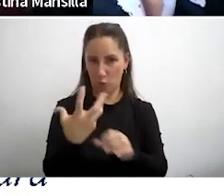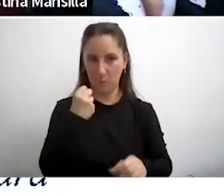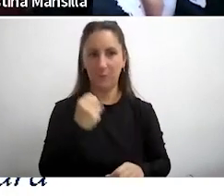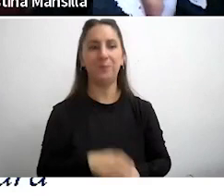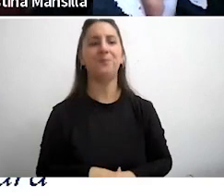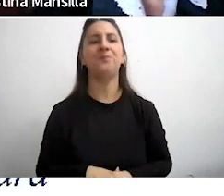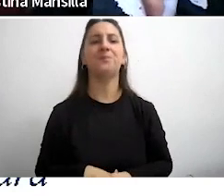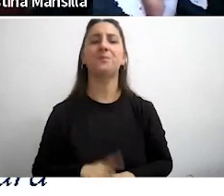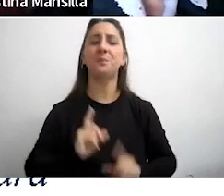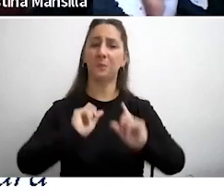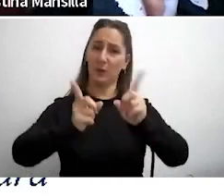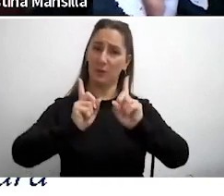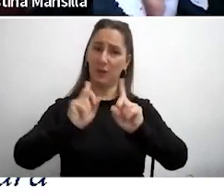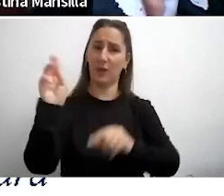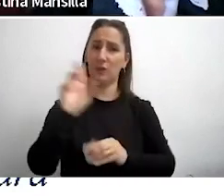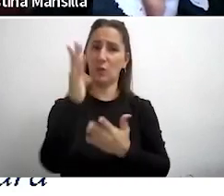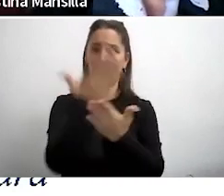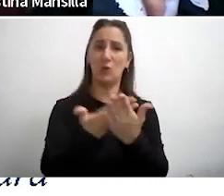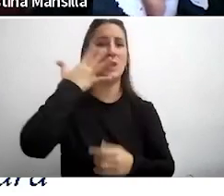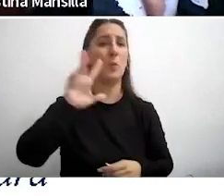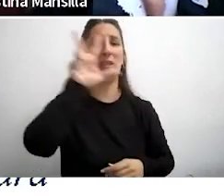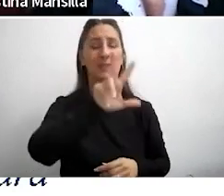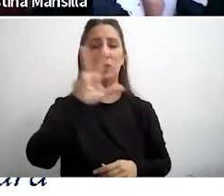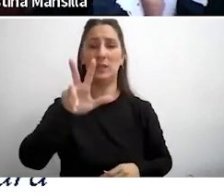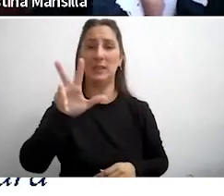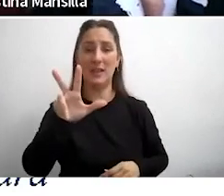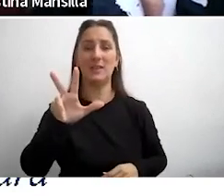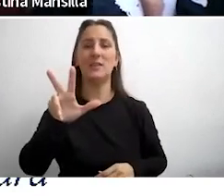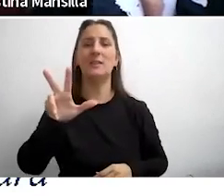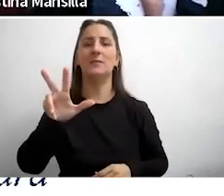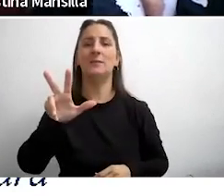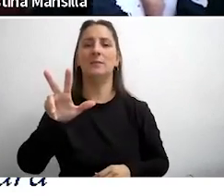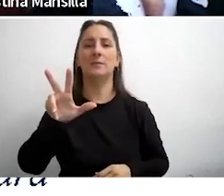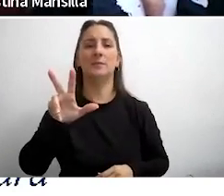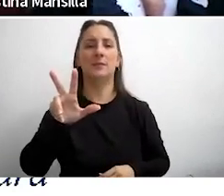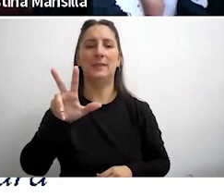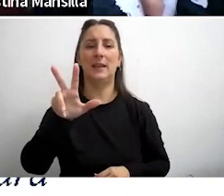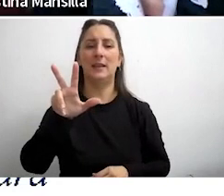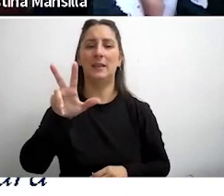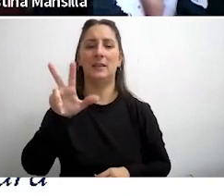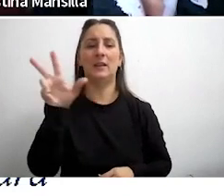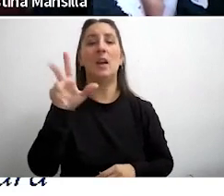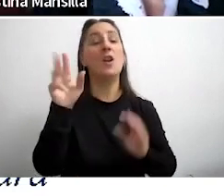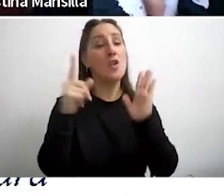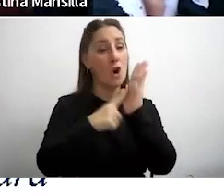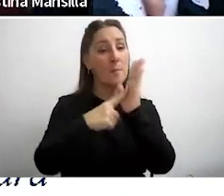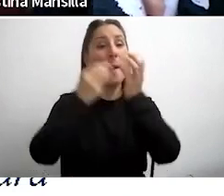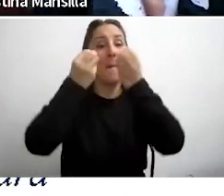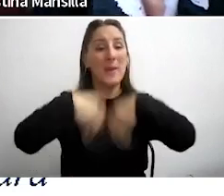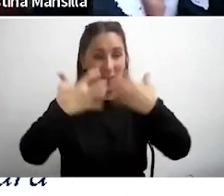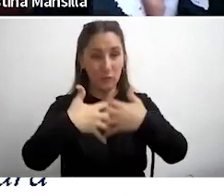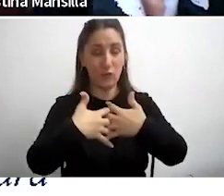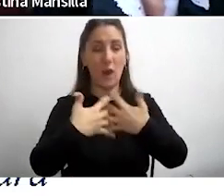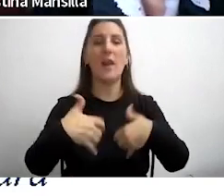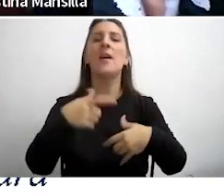Siguiendo con esta resolución 5.333, la norma, a partir de la entrada en vigencia, establece